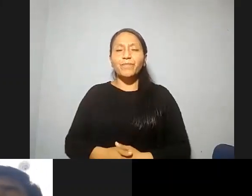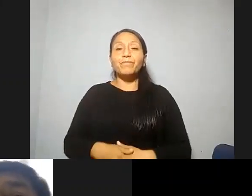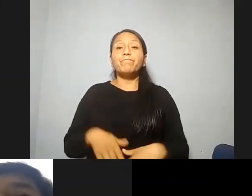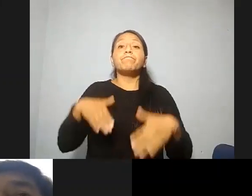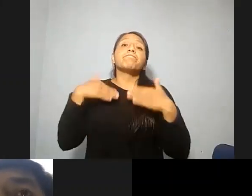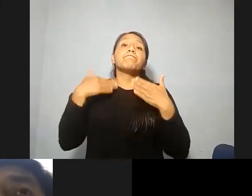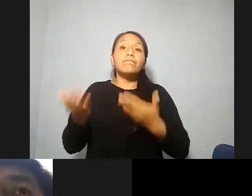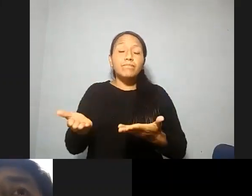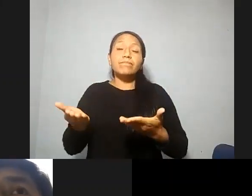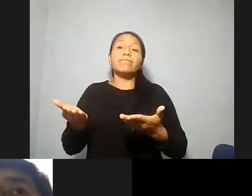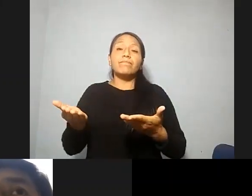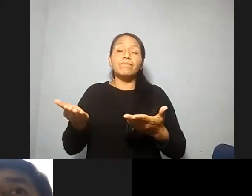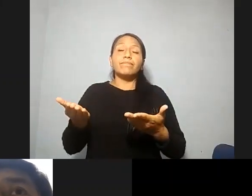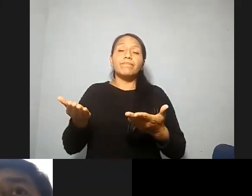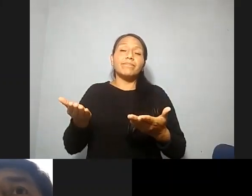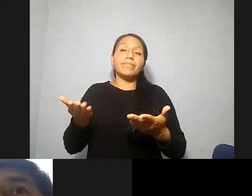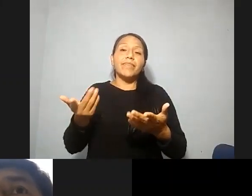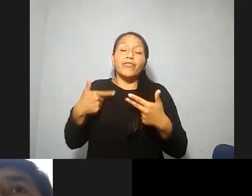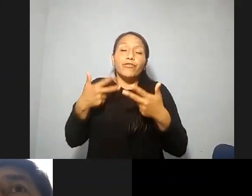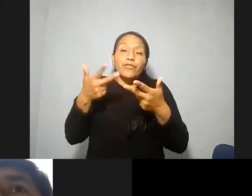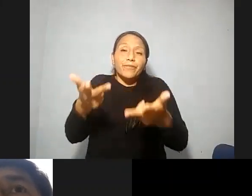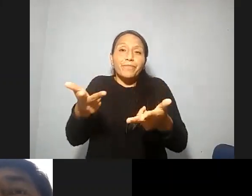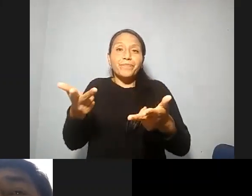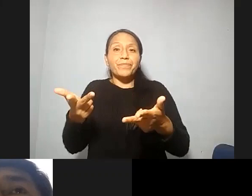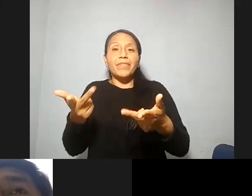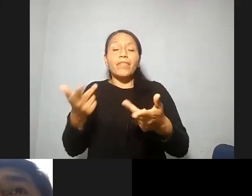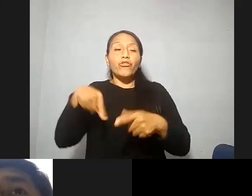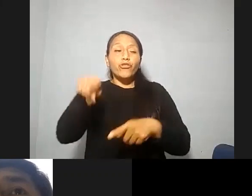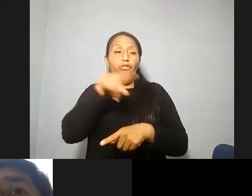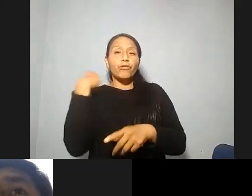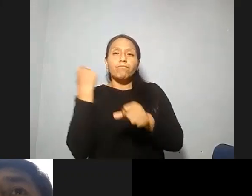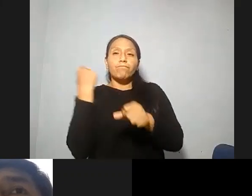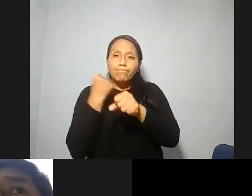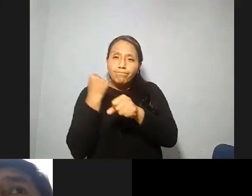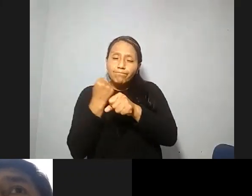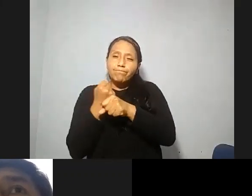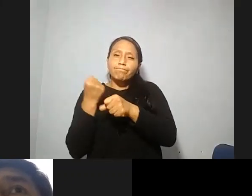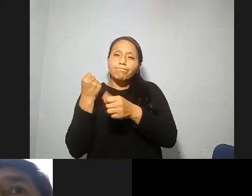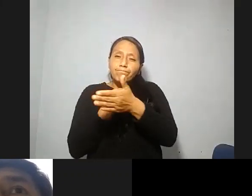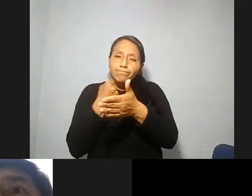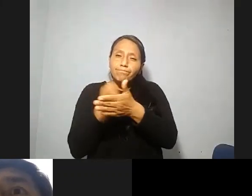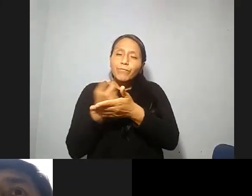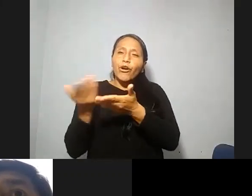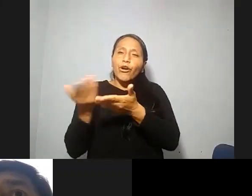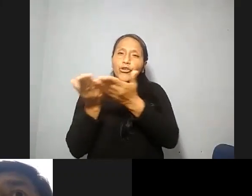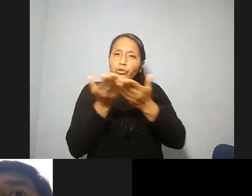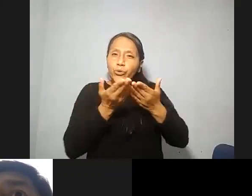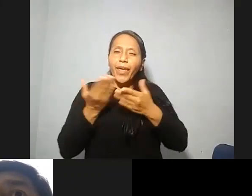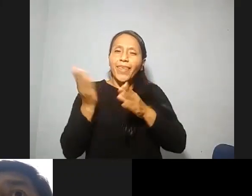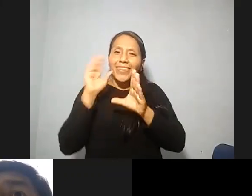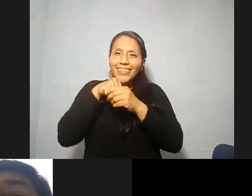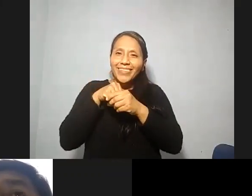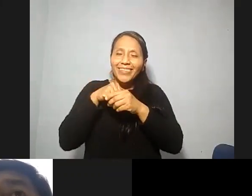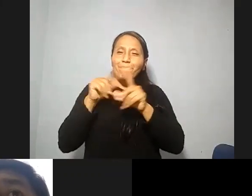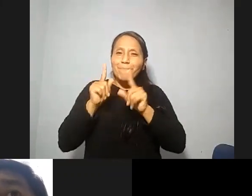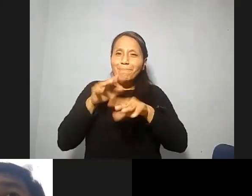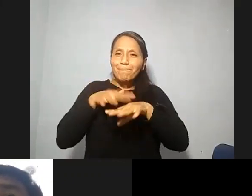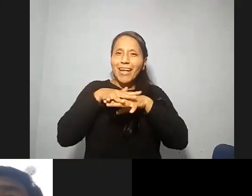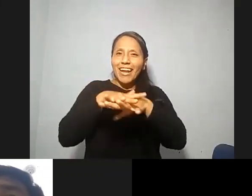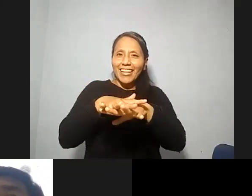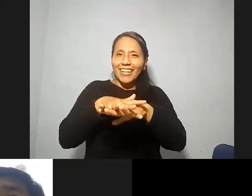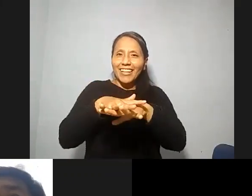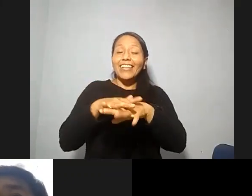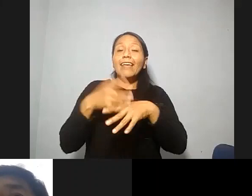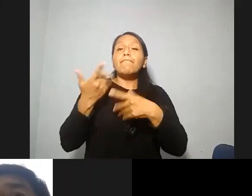decía, estamos trabajando con los estudiantes que componen esta red para que de